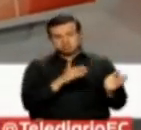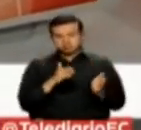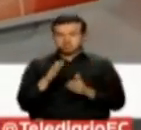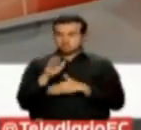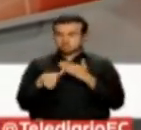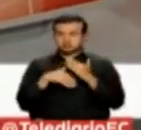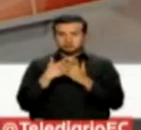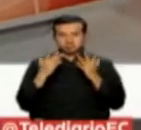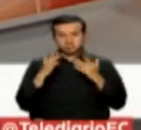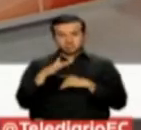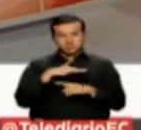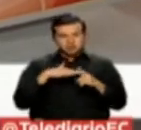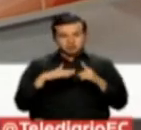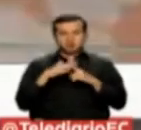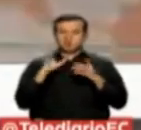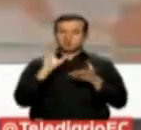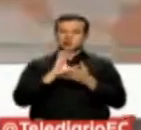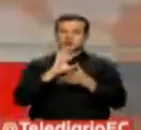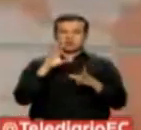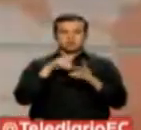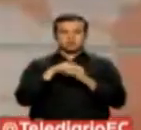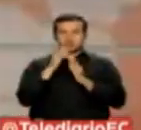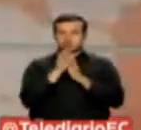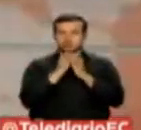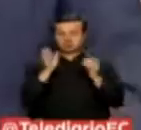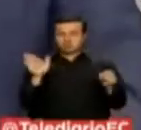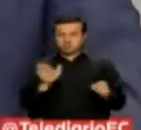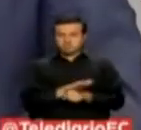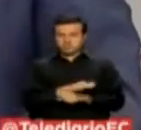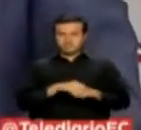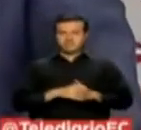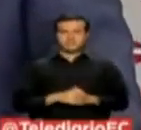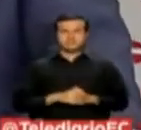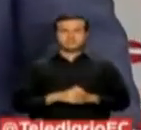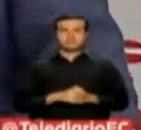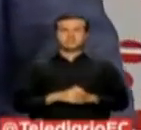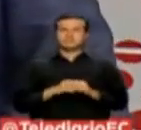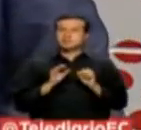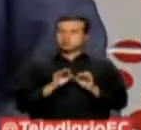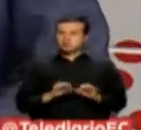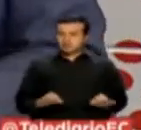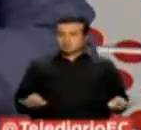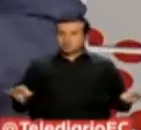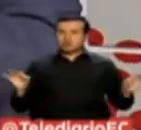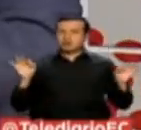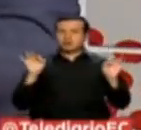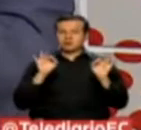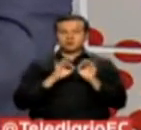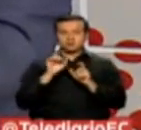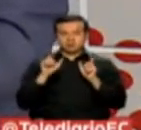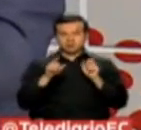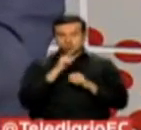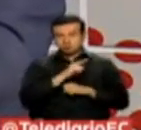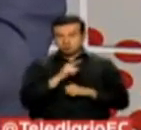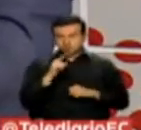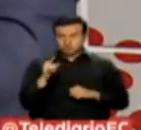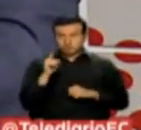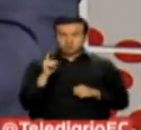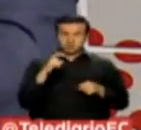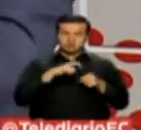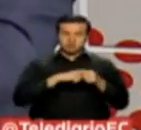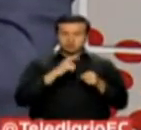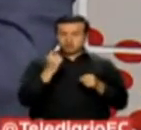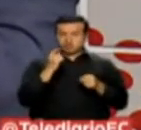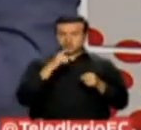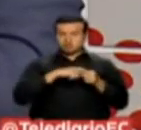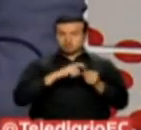su parque, su centro comunal, todos los servicios. Ahora, ¿es indispensable que las personas obtengan un cupo, la